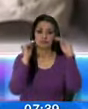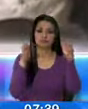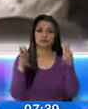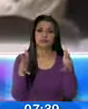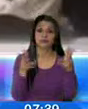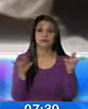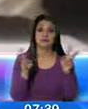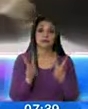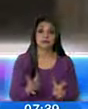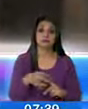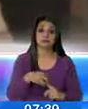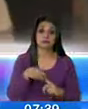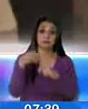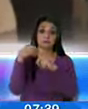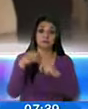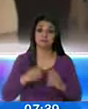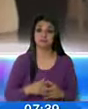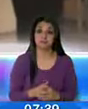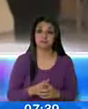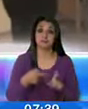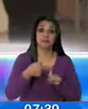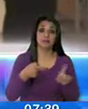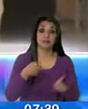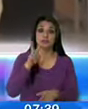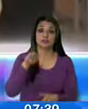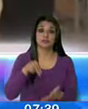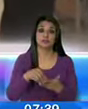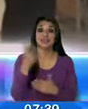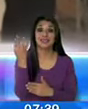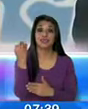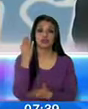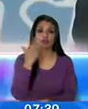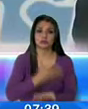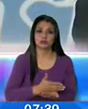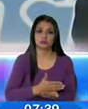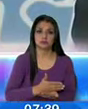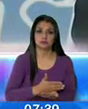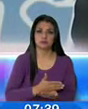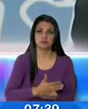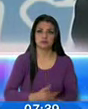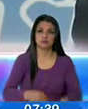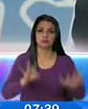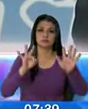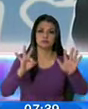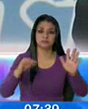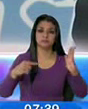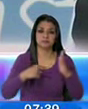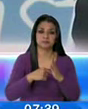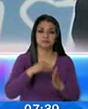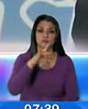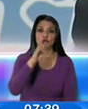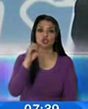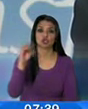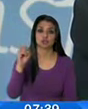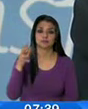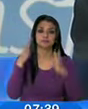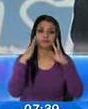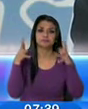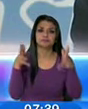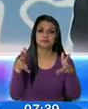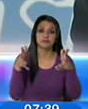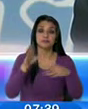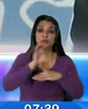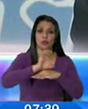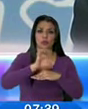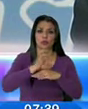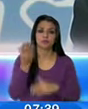otra prioridad, algo que desde el 2014 se paralizó. A 8.800 docentes del país, con una